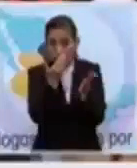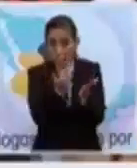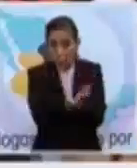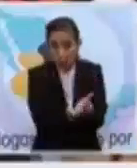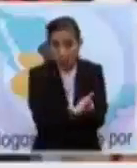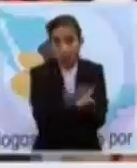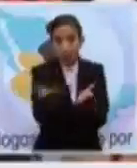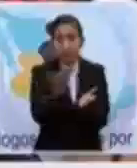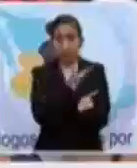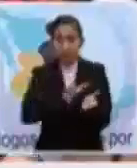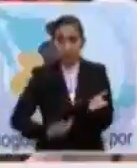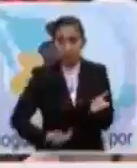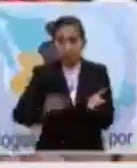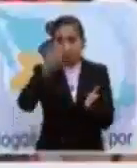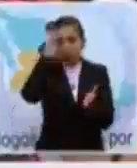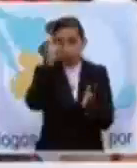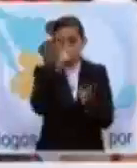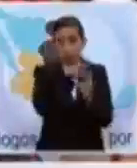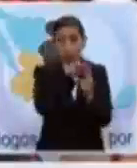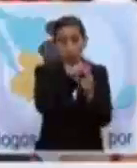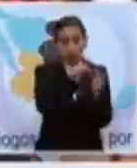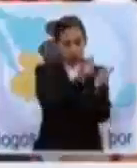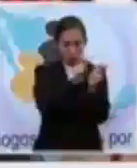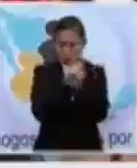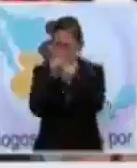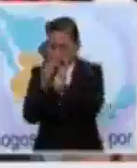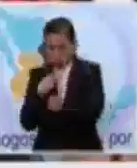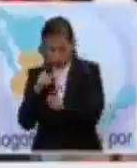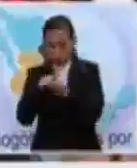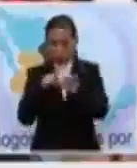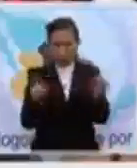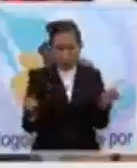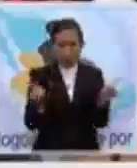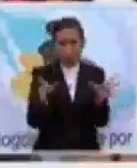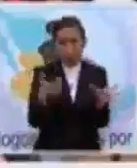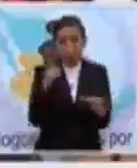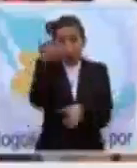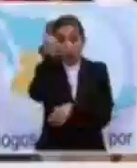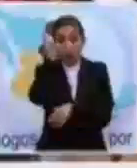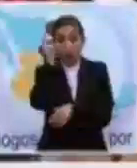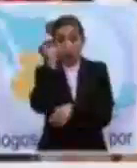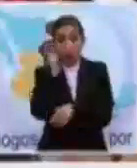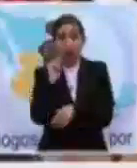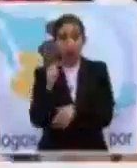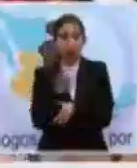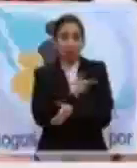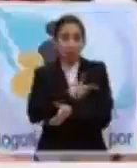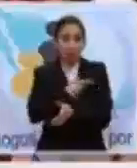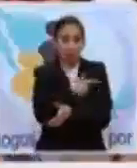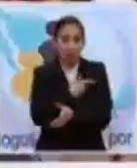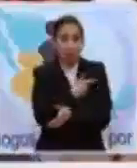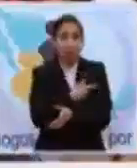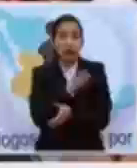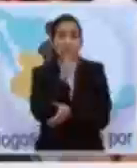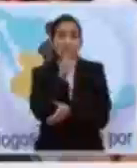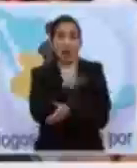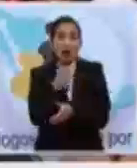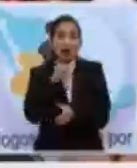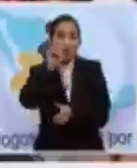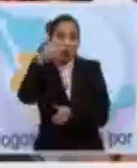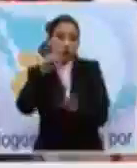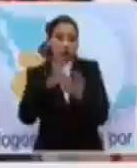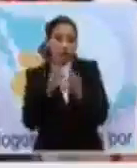universalidad del presidente Peña Nieto. Son 2 partidos diferentes. Nos hubiera encantado por parte de ustedes una propuesta